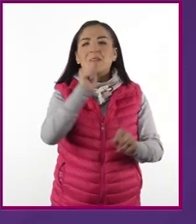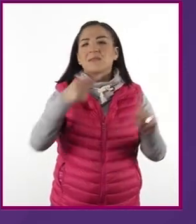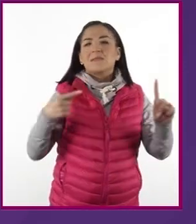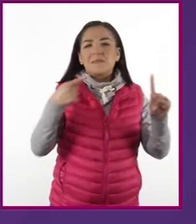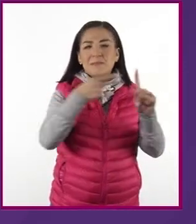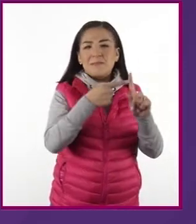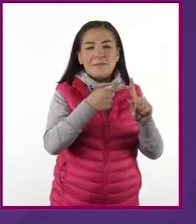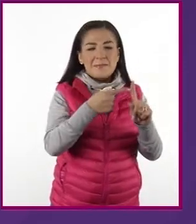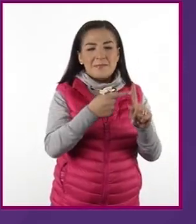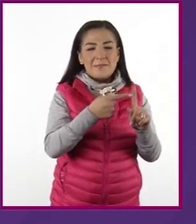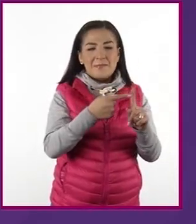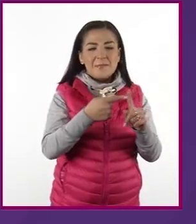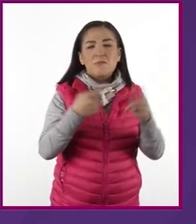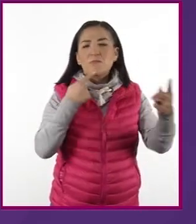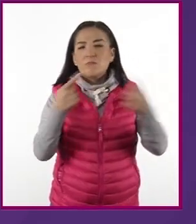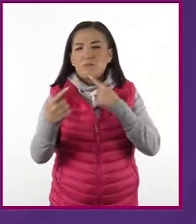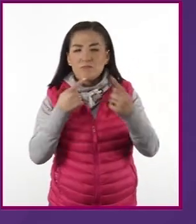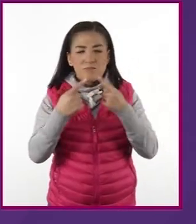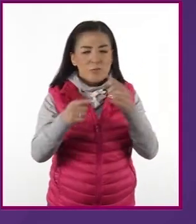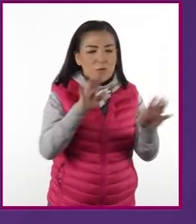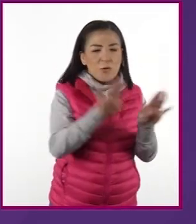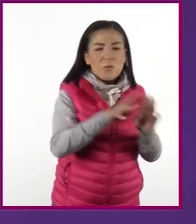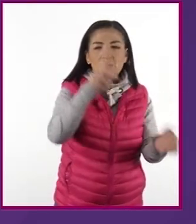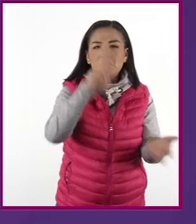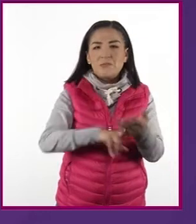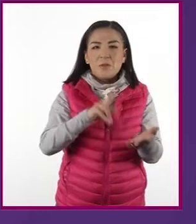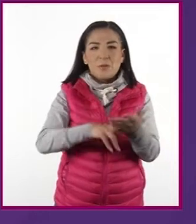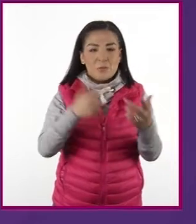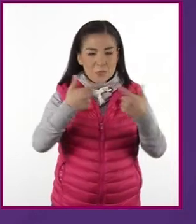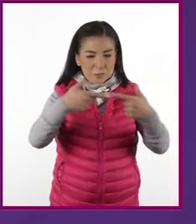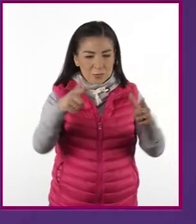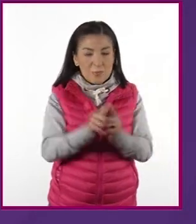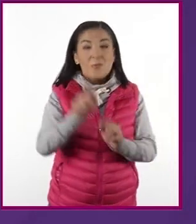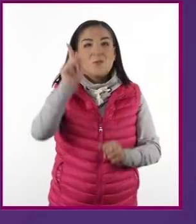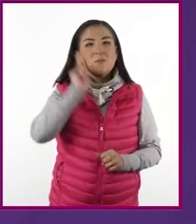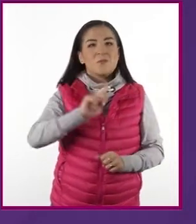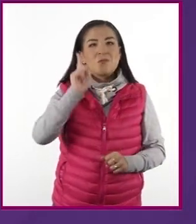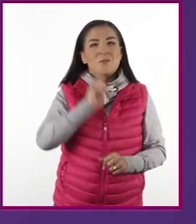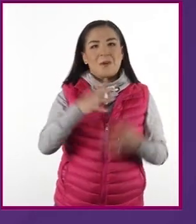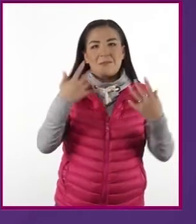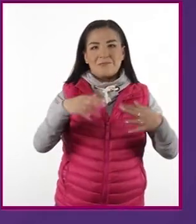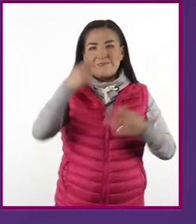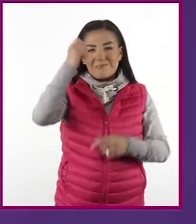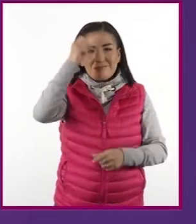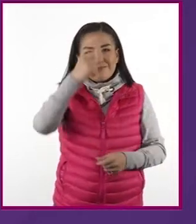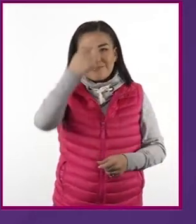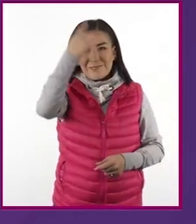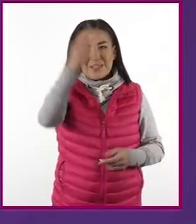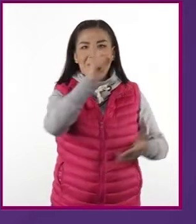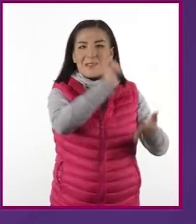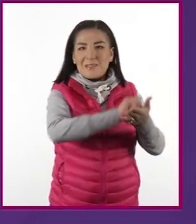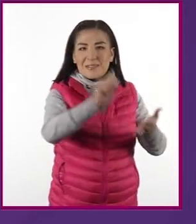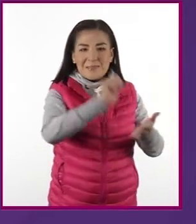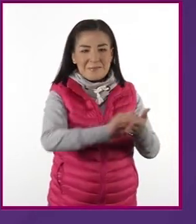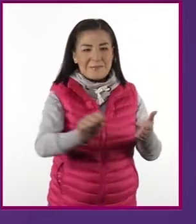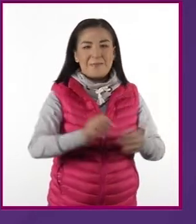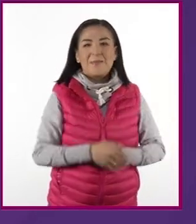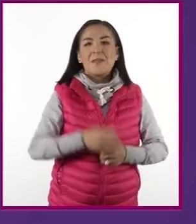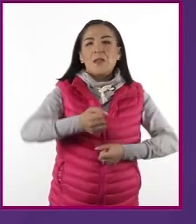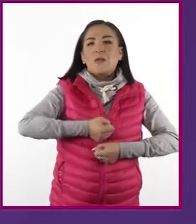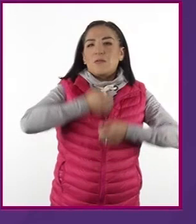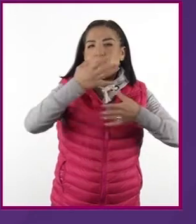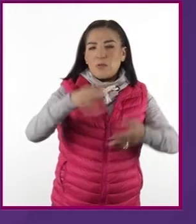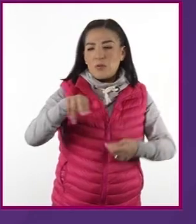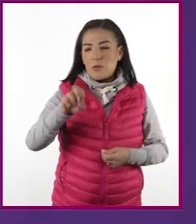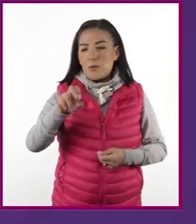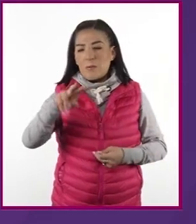valioso grupo de mujeres narradoras, novelistas y cuentistas, como Clarice